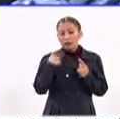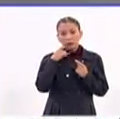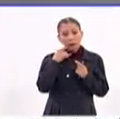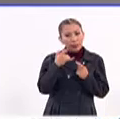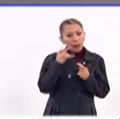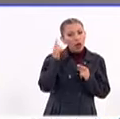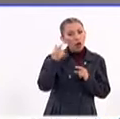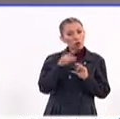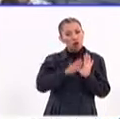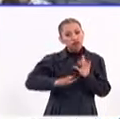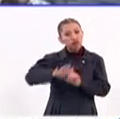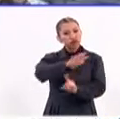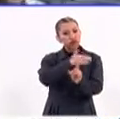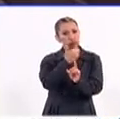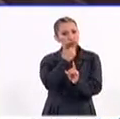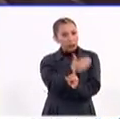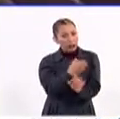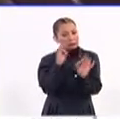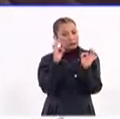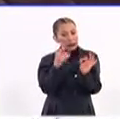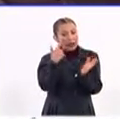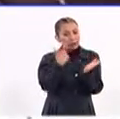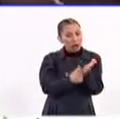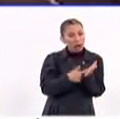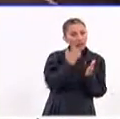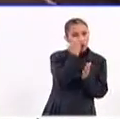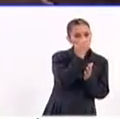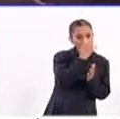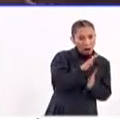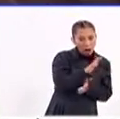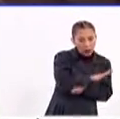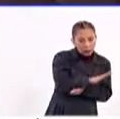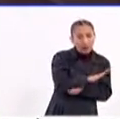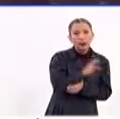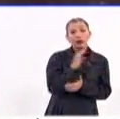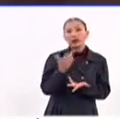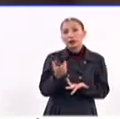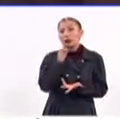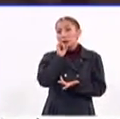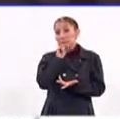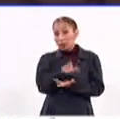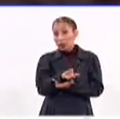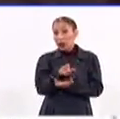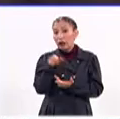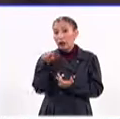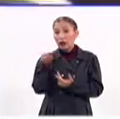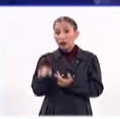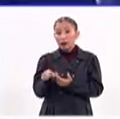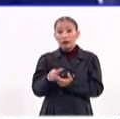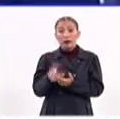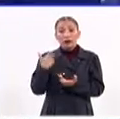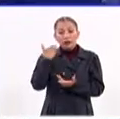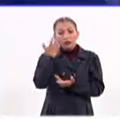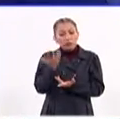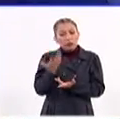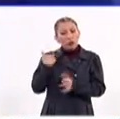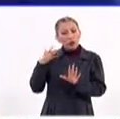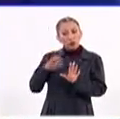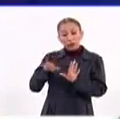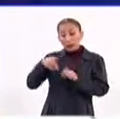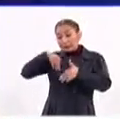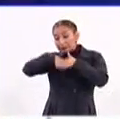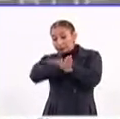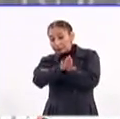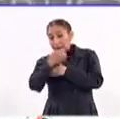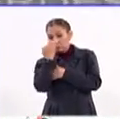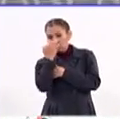procurar las mejores condiciones dentro de nuestras instalaciones, al mismo tiempo que buscamos que el acceso